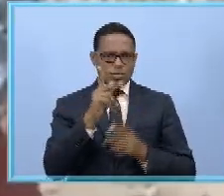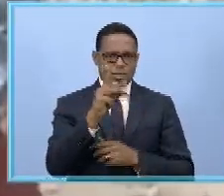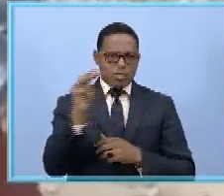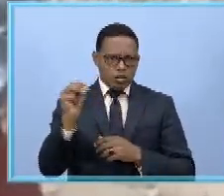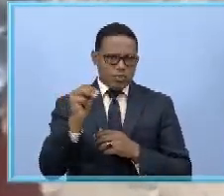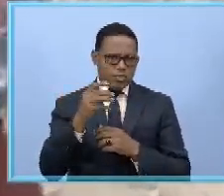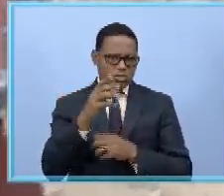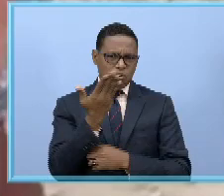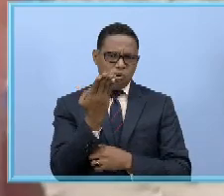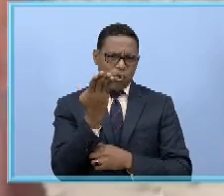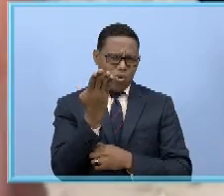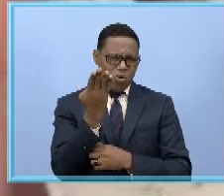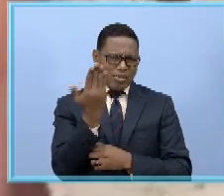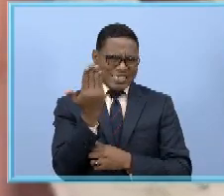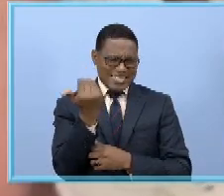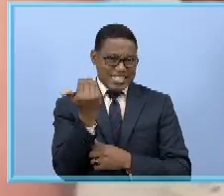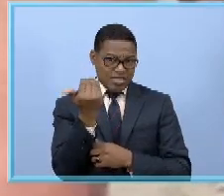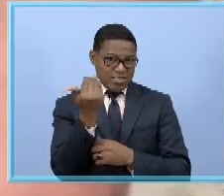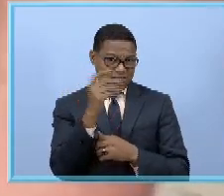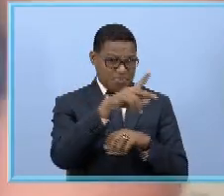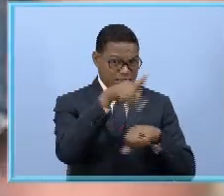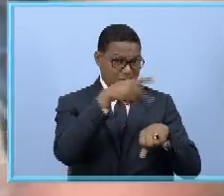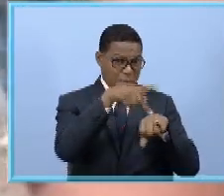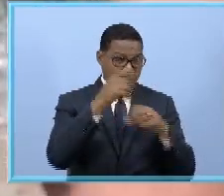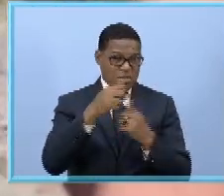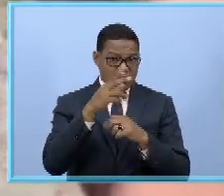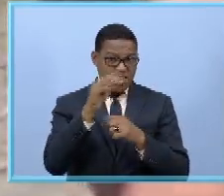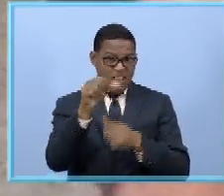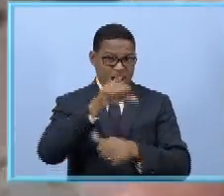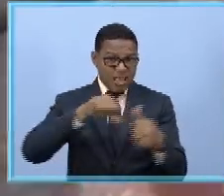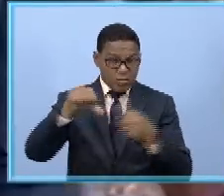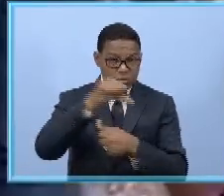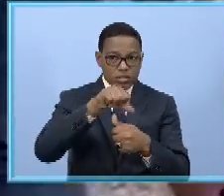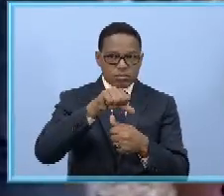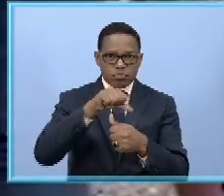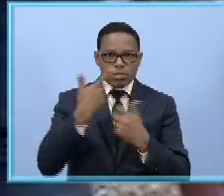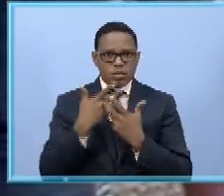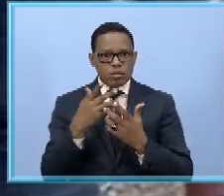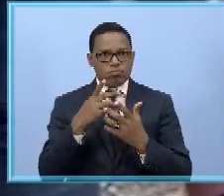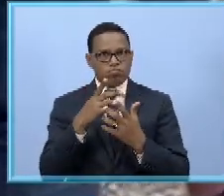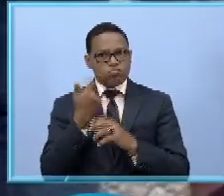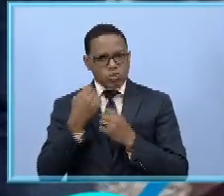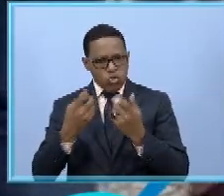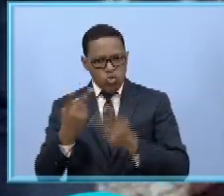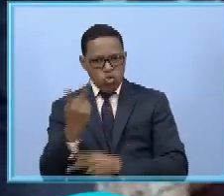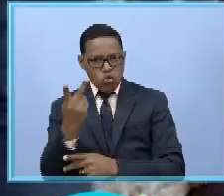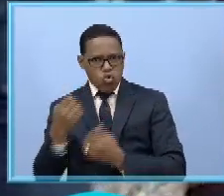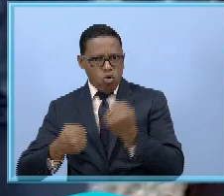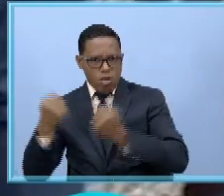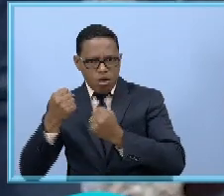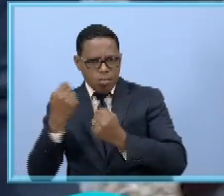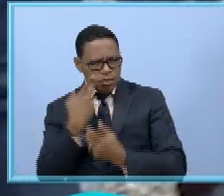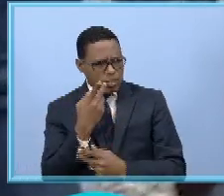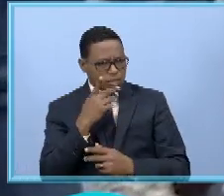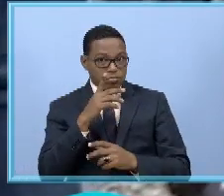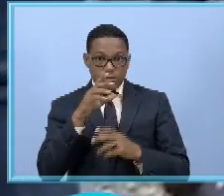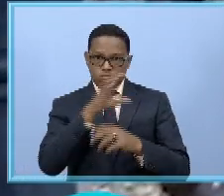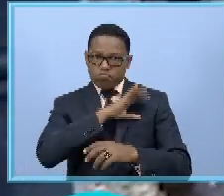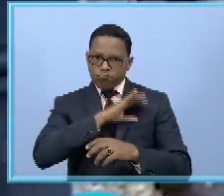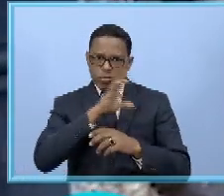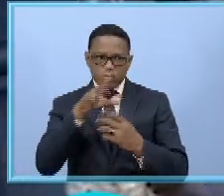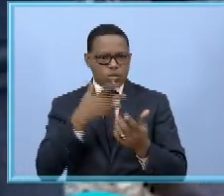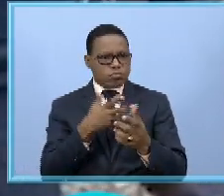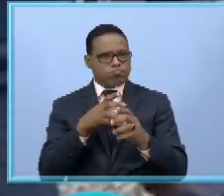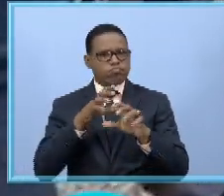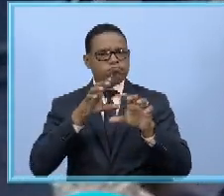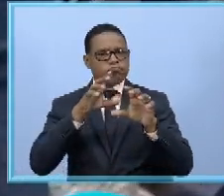provincia de Azua. Atendiendo a informes de inteligencia, las autoridades interceptaron a los conductores de dos camiones en el puesto de chequeo de la referida localidad, donde